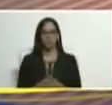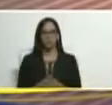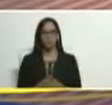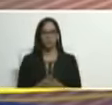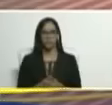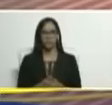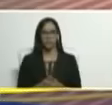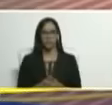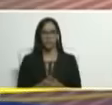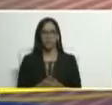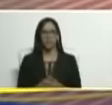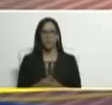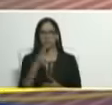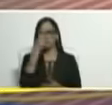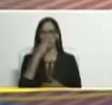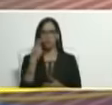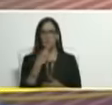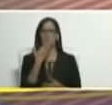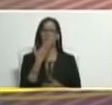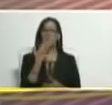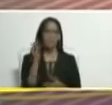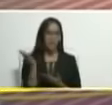que se juramentó frente a él,